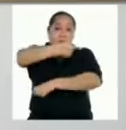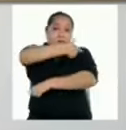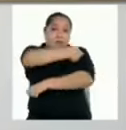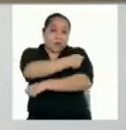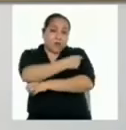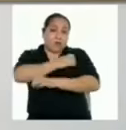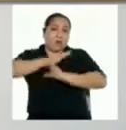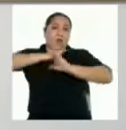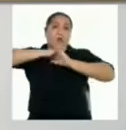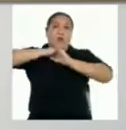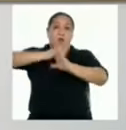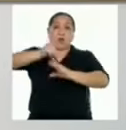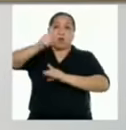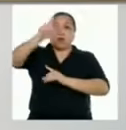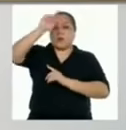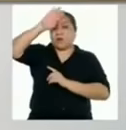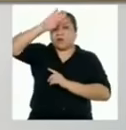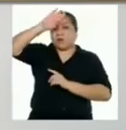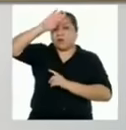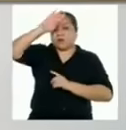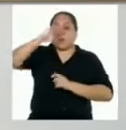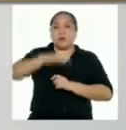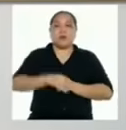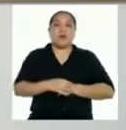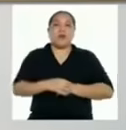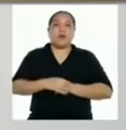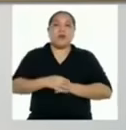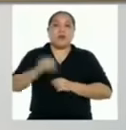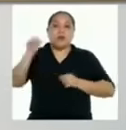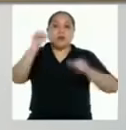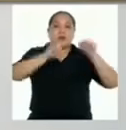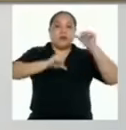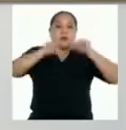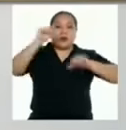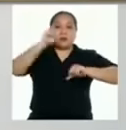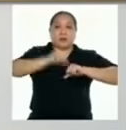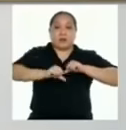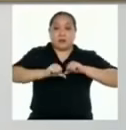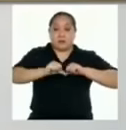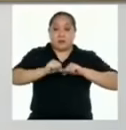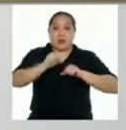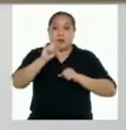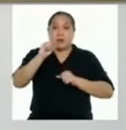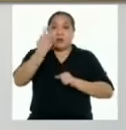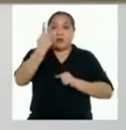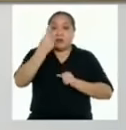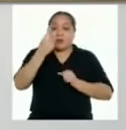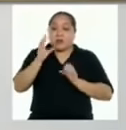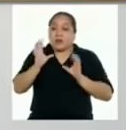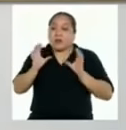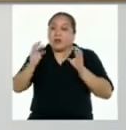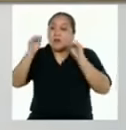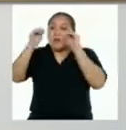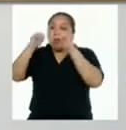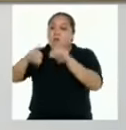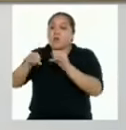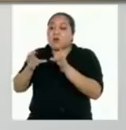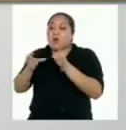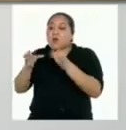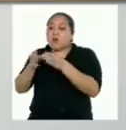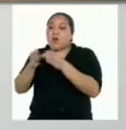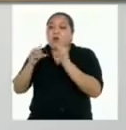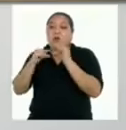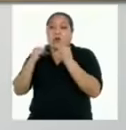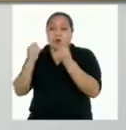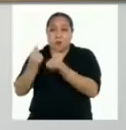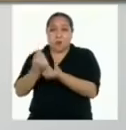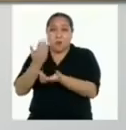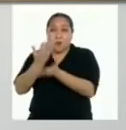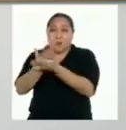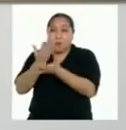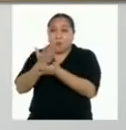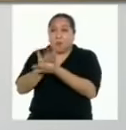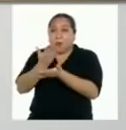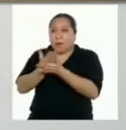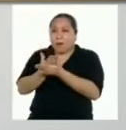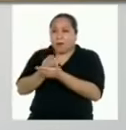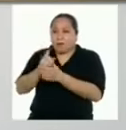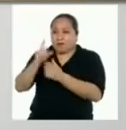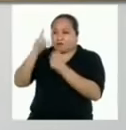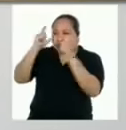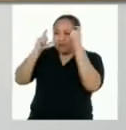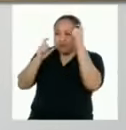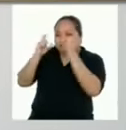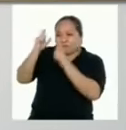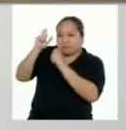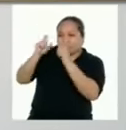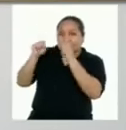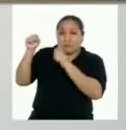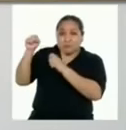vacuna contra una enfermedad, los científicos primero la aplican a un grupo experimental. Las reacciones de